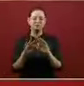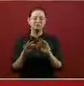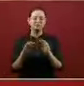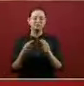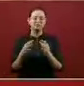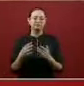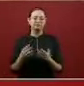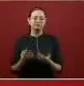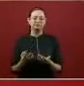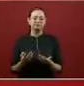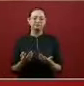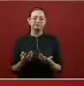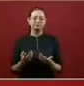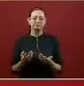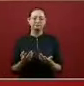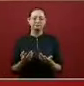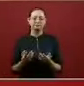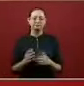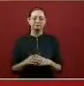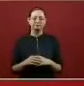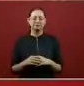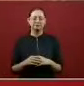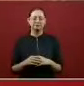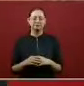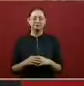el que se